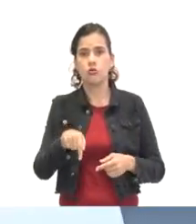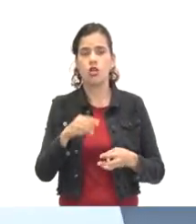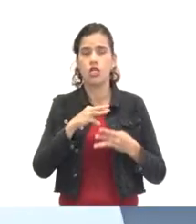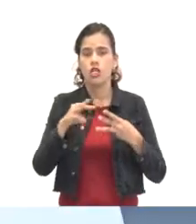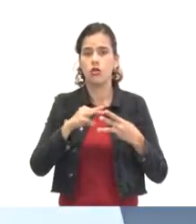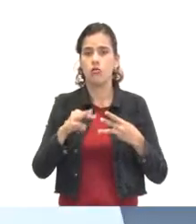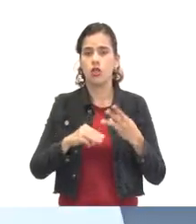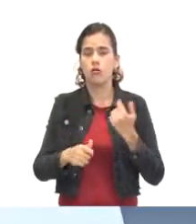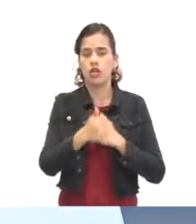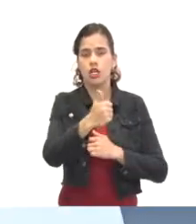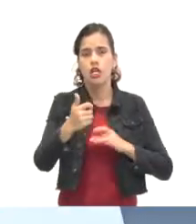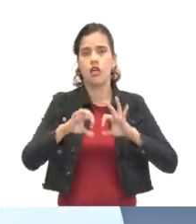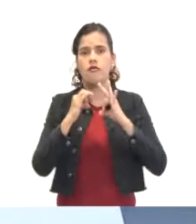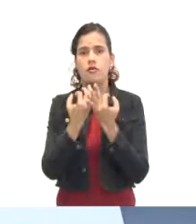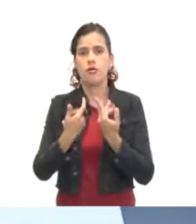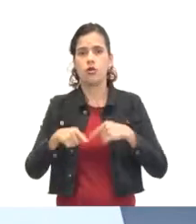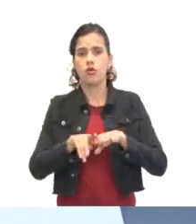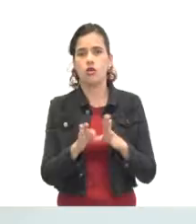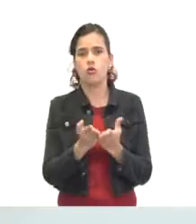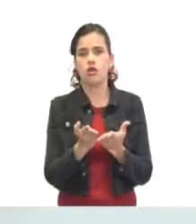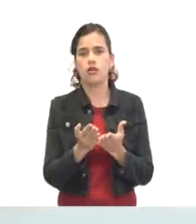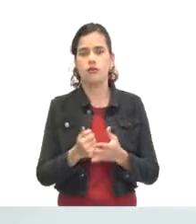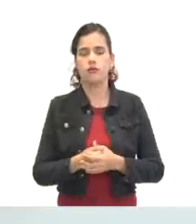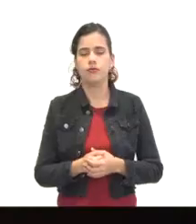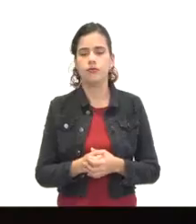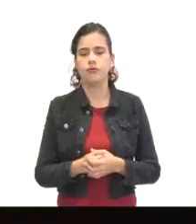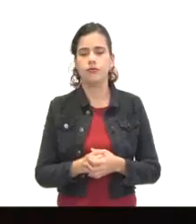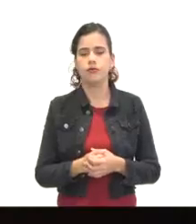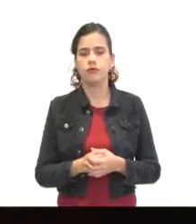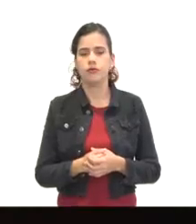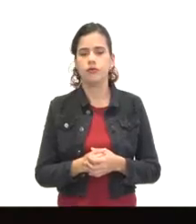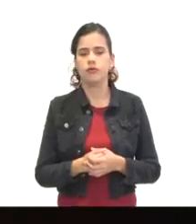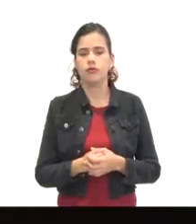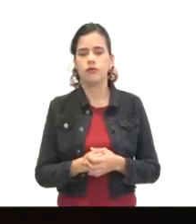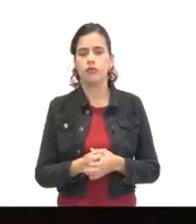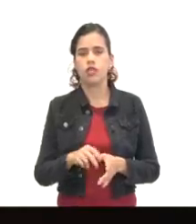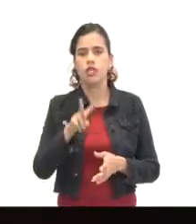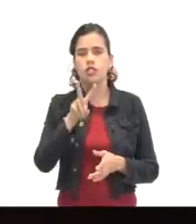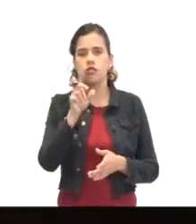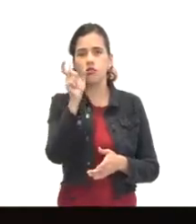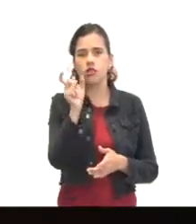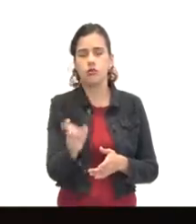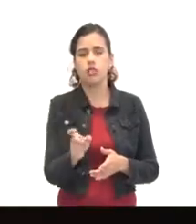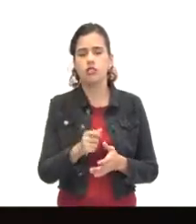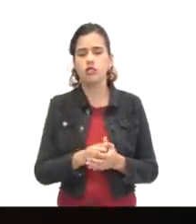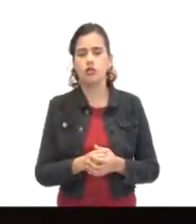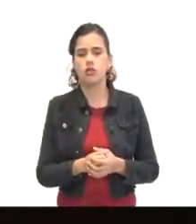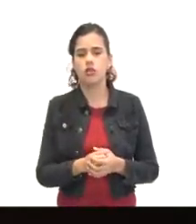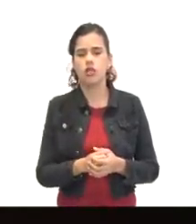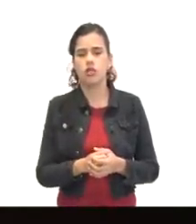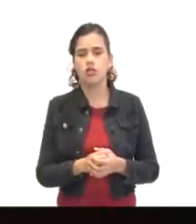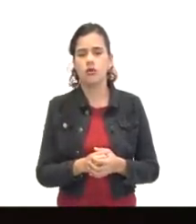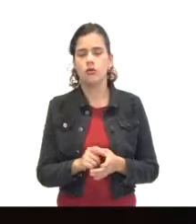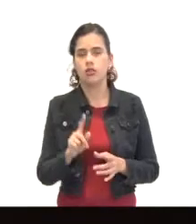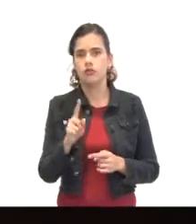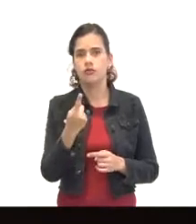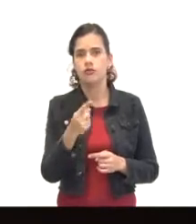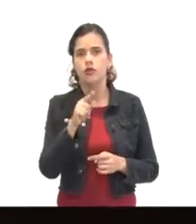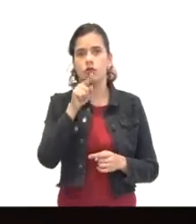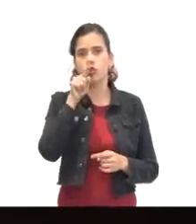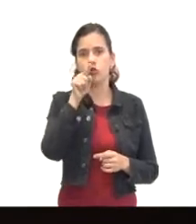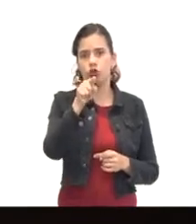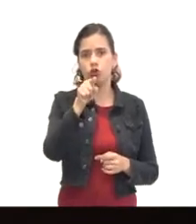en el programa Cada Familia, Una Escuela. Ok, aquí continuamos en segunda persona, que en la parte singular tenemos tú,